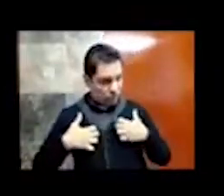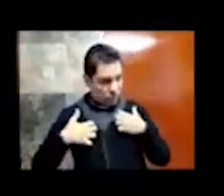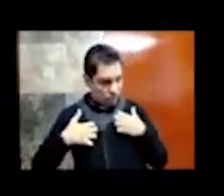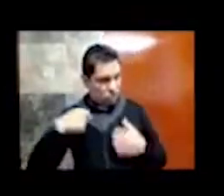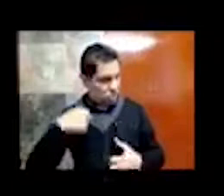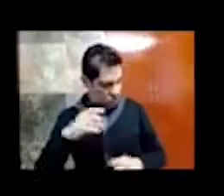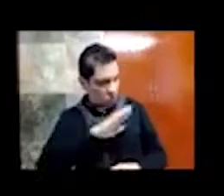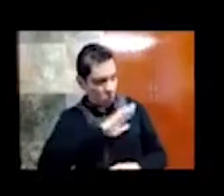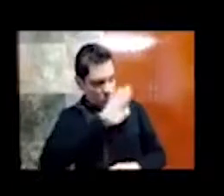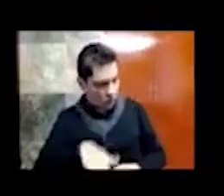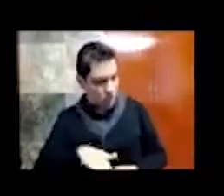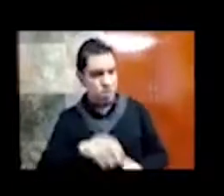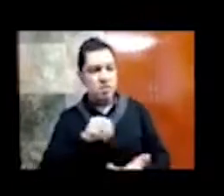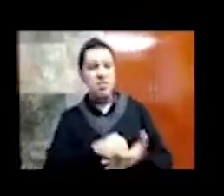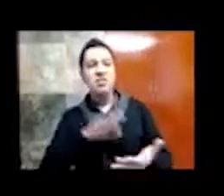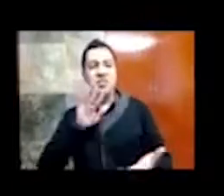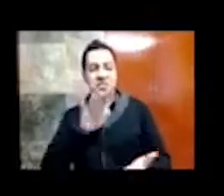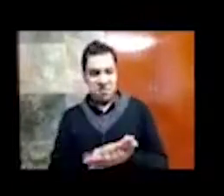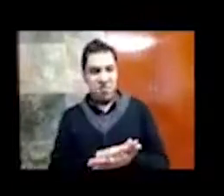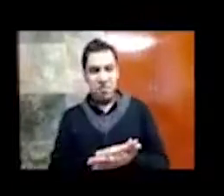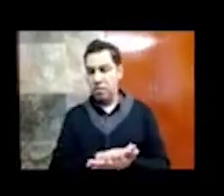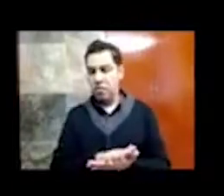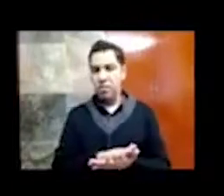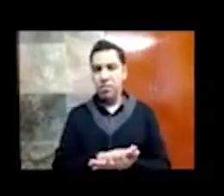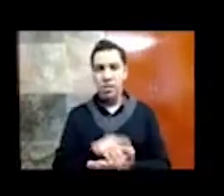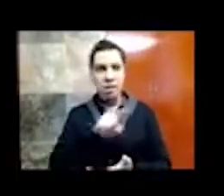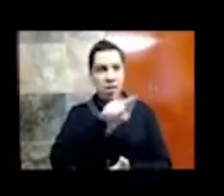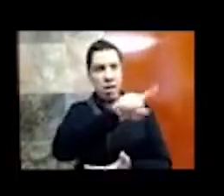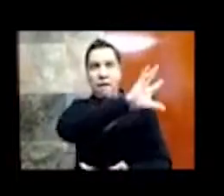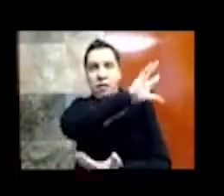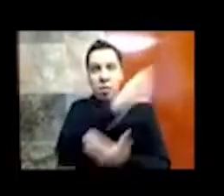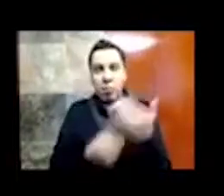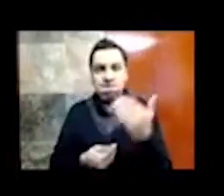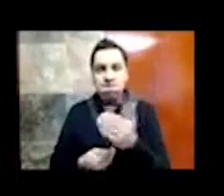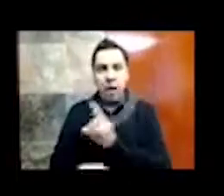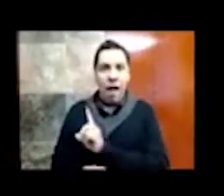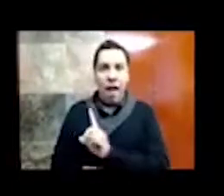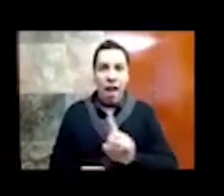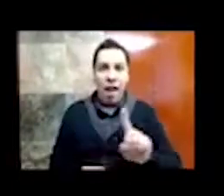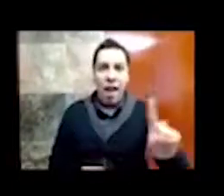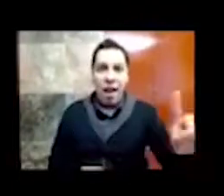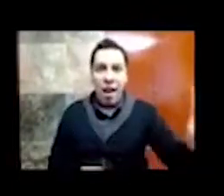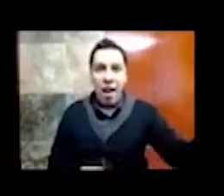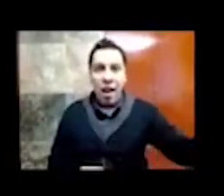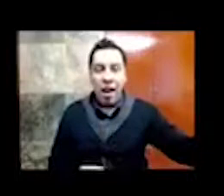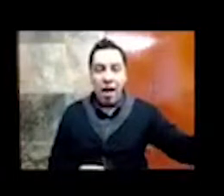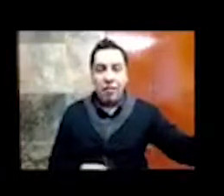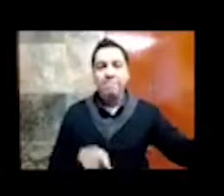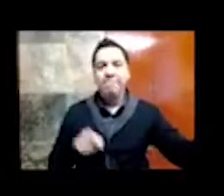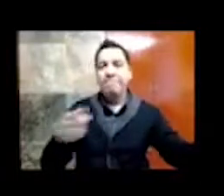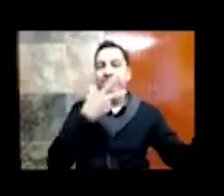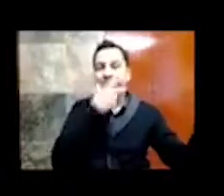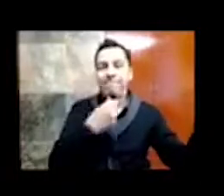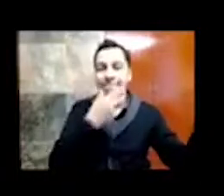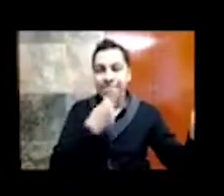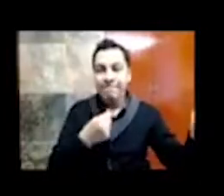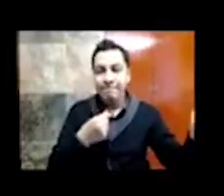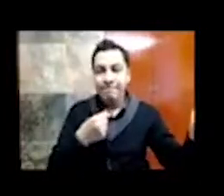hubiera portales dimensionales allí, interesantísimos. Esa es la historia. Tlacaelel,